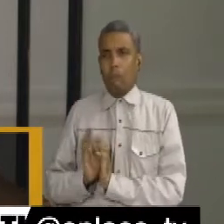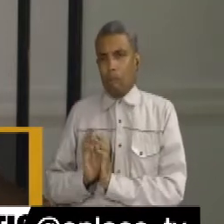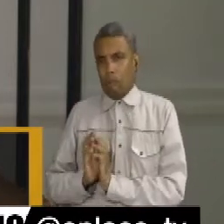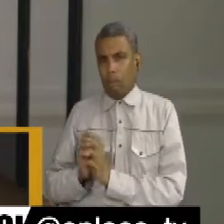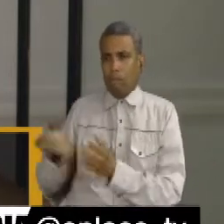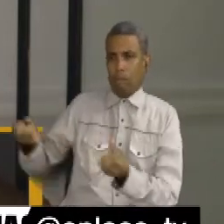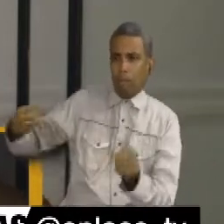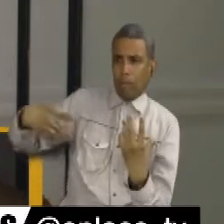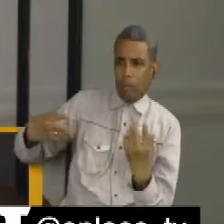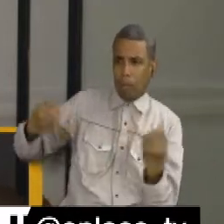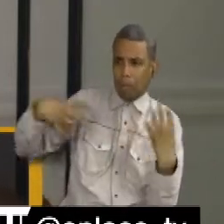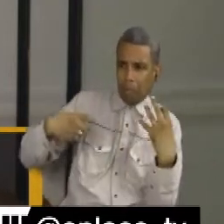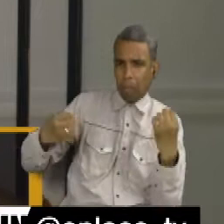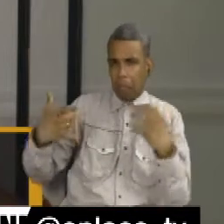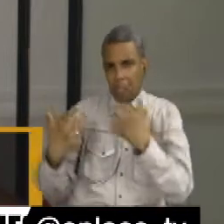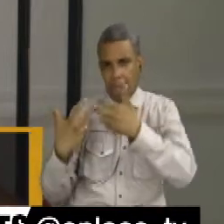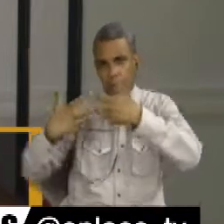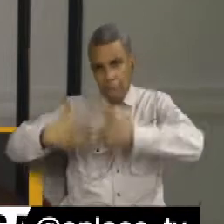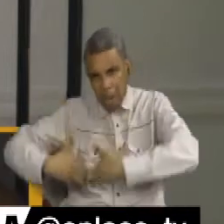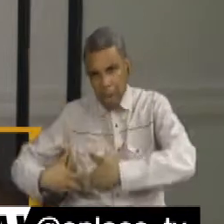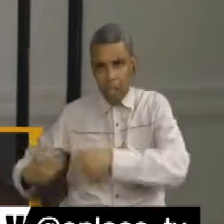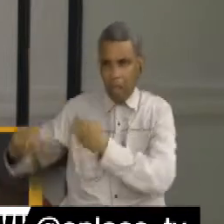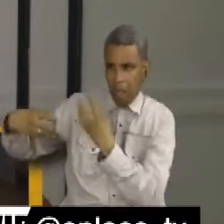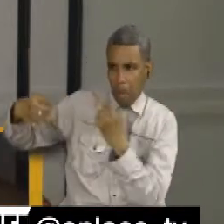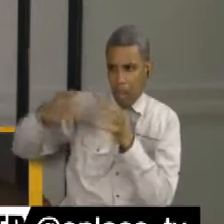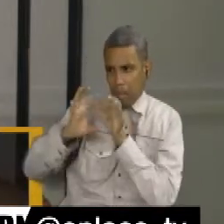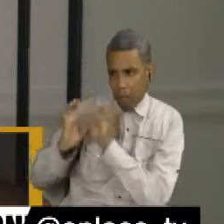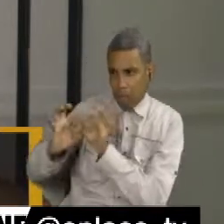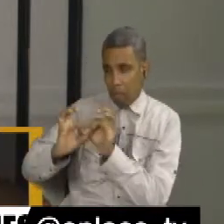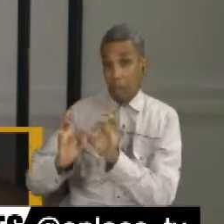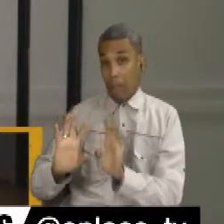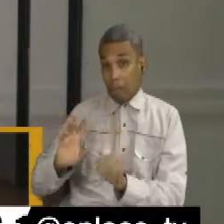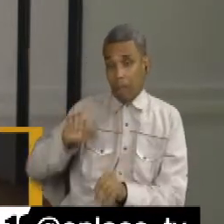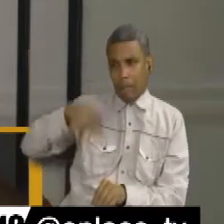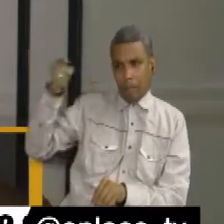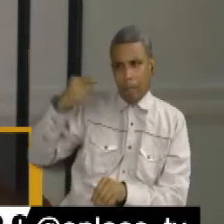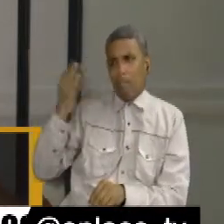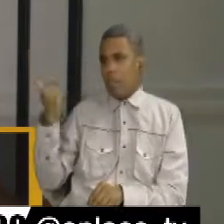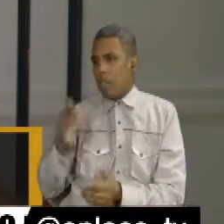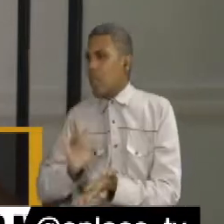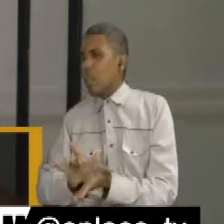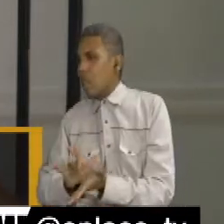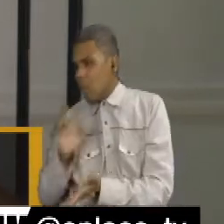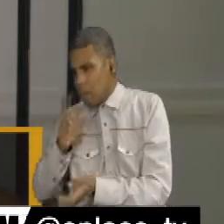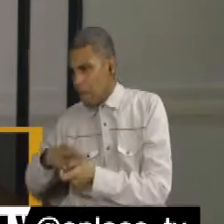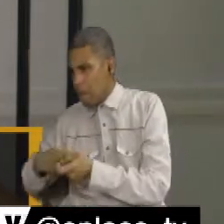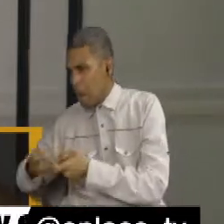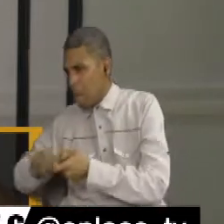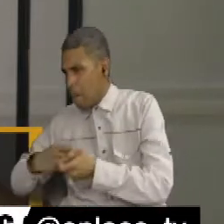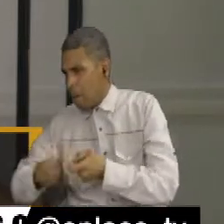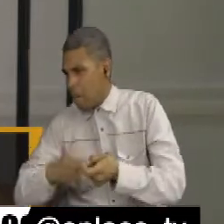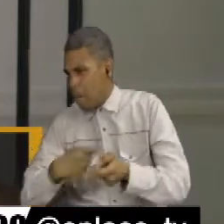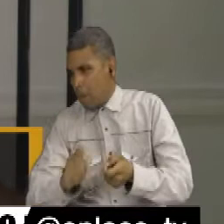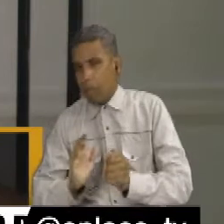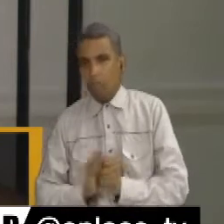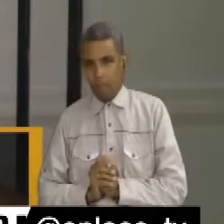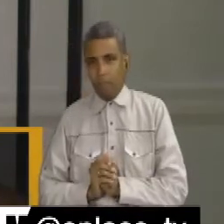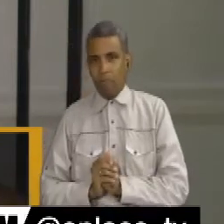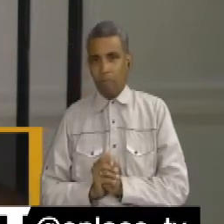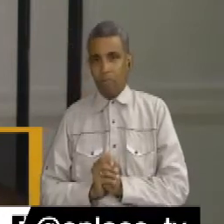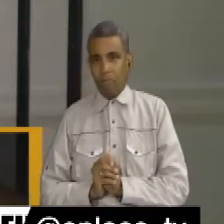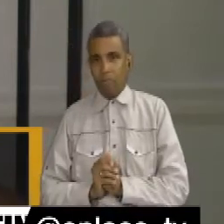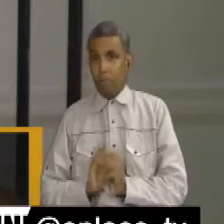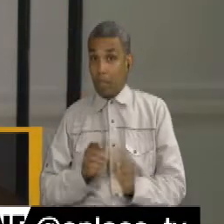dicho, darle el gran reconocimiento y las gracias a todos los señores oficiales, y bomberos que nunca desfallecieron en prestar los servicios a la